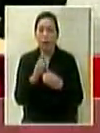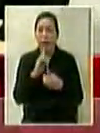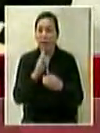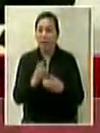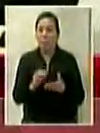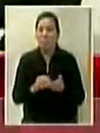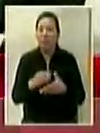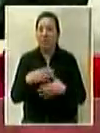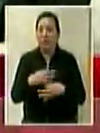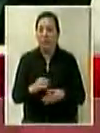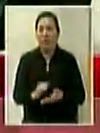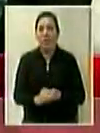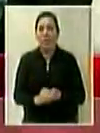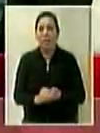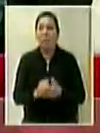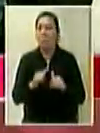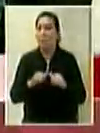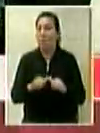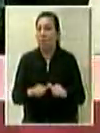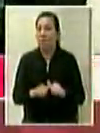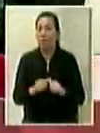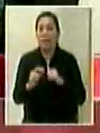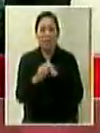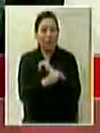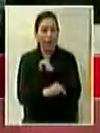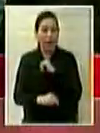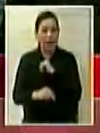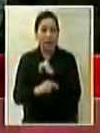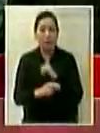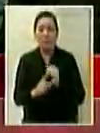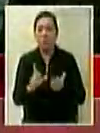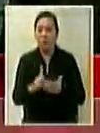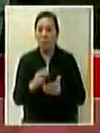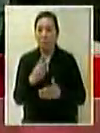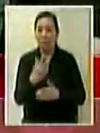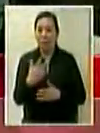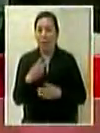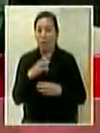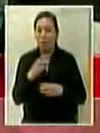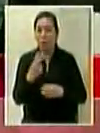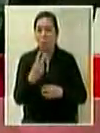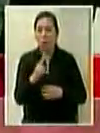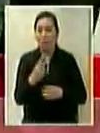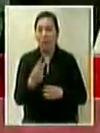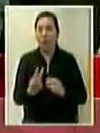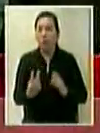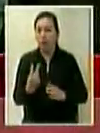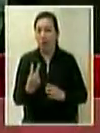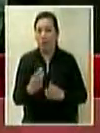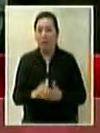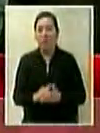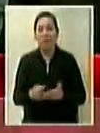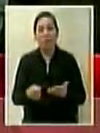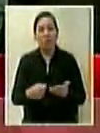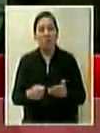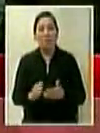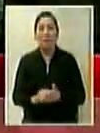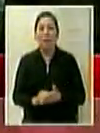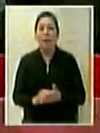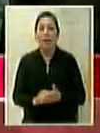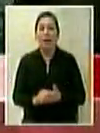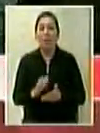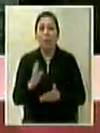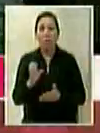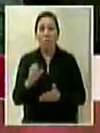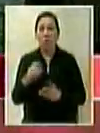el interés general y permanente de la Nación. Lima, 23 de marzo del 2012, firmado por